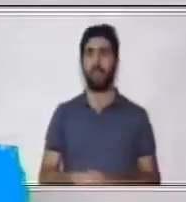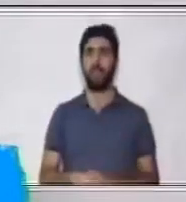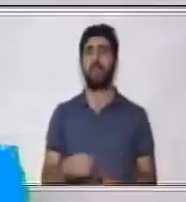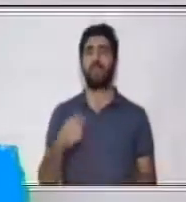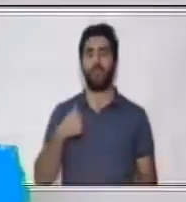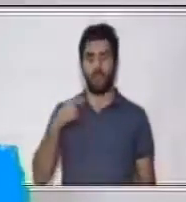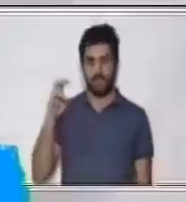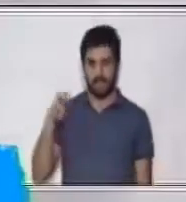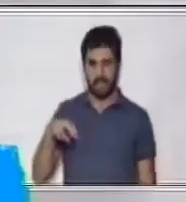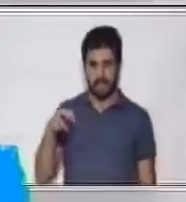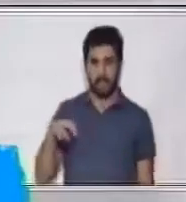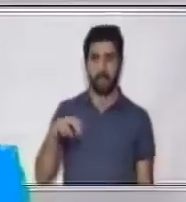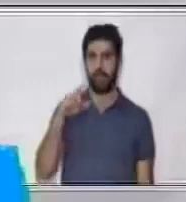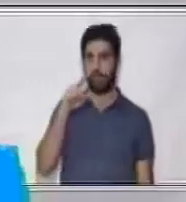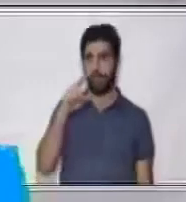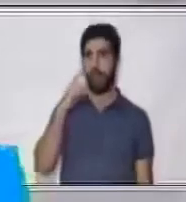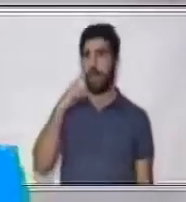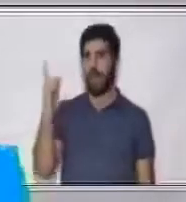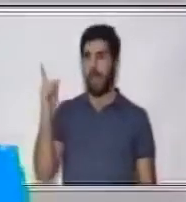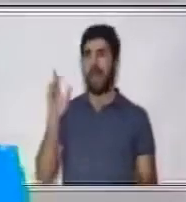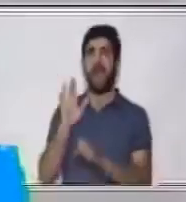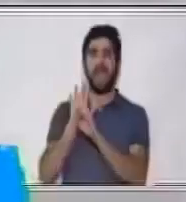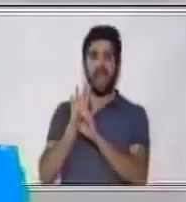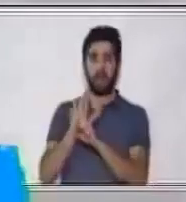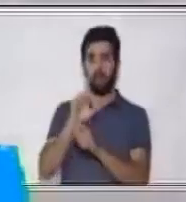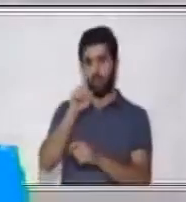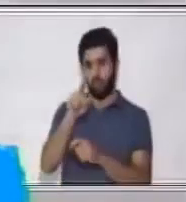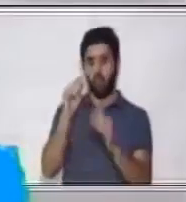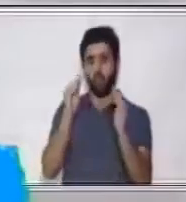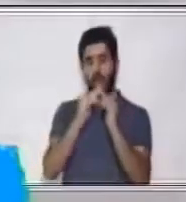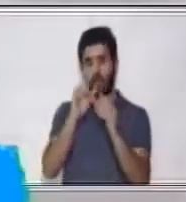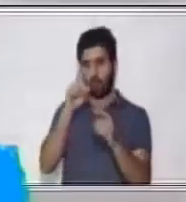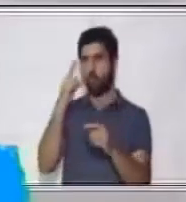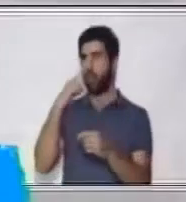Necesito que el ejemplo lo completes en casa